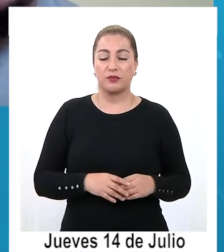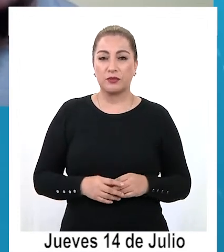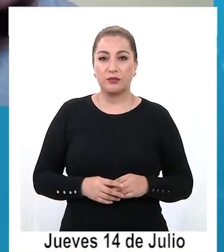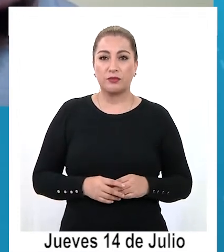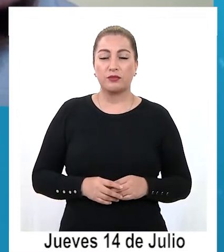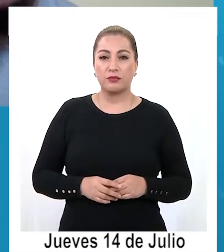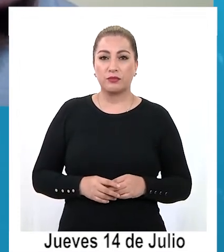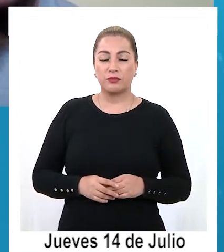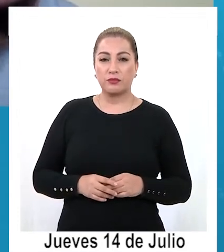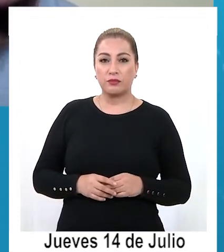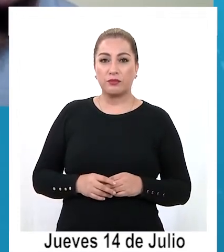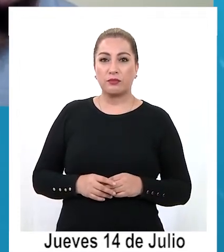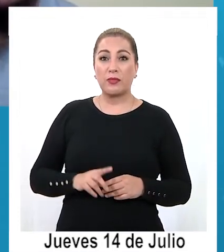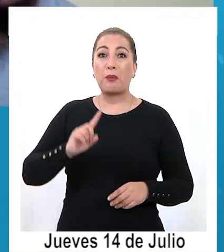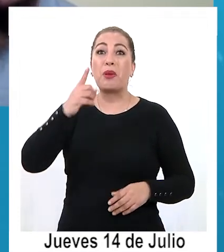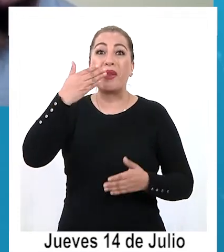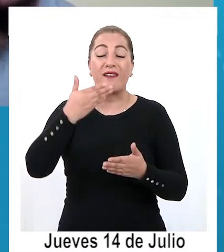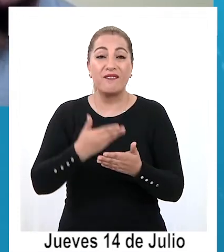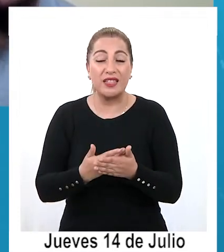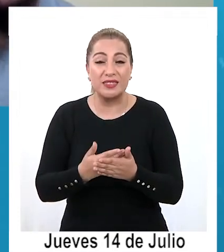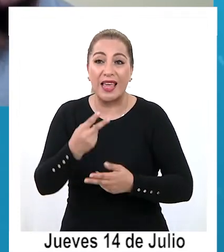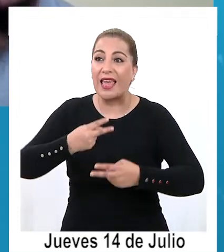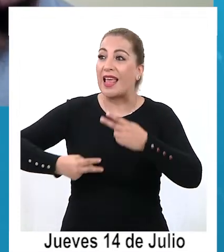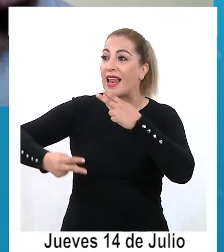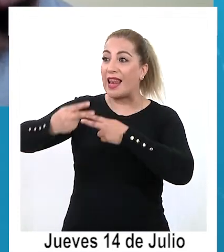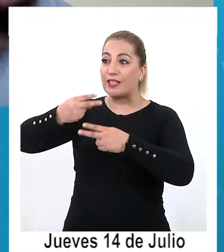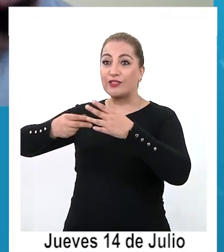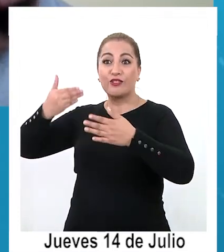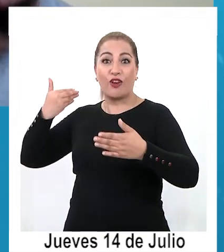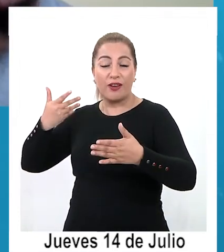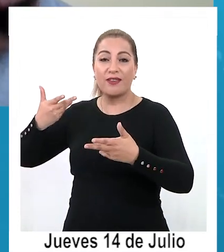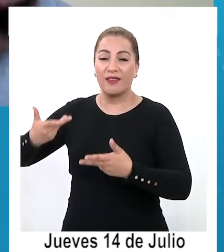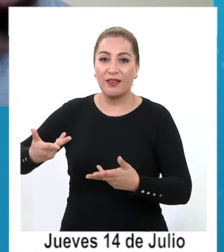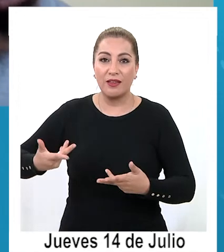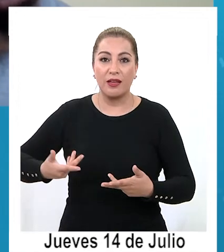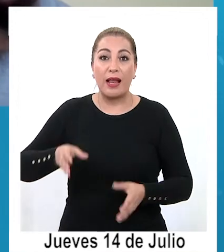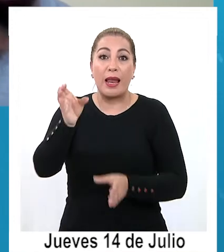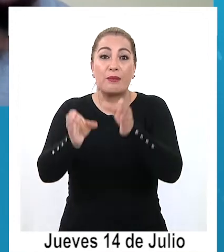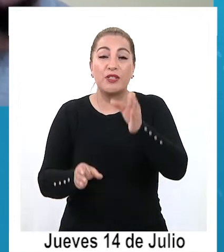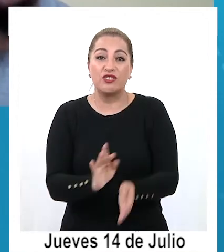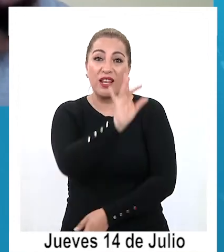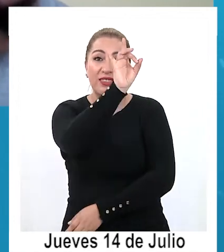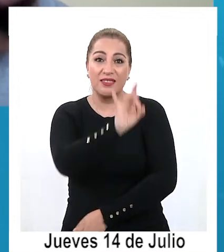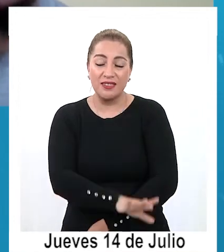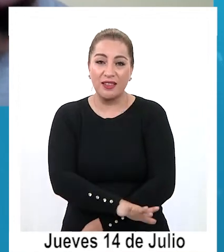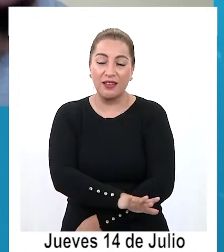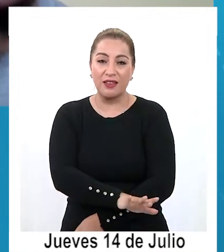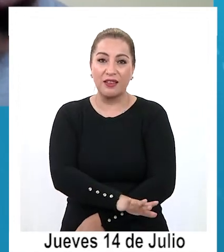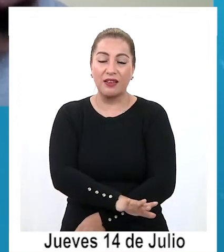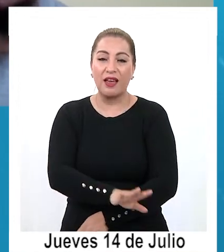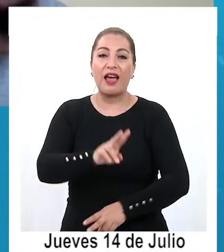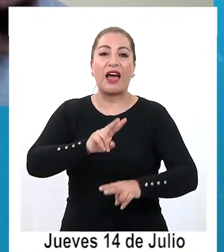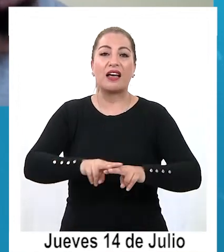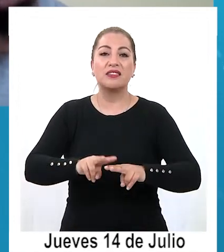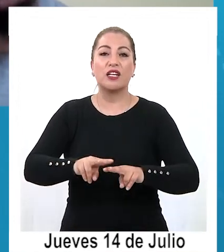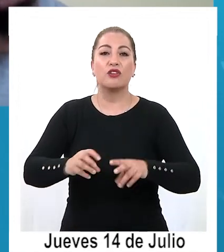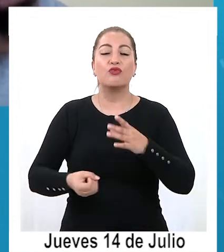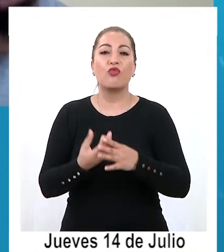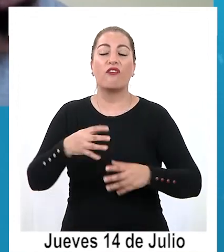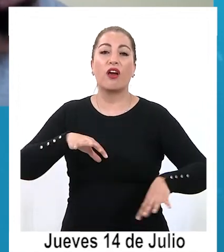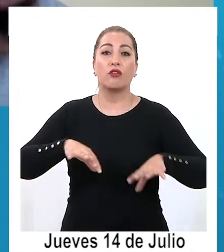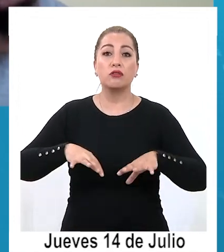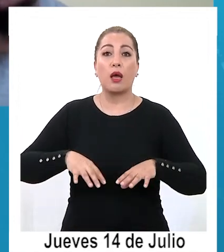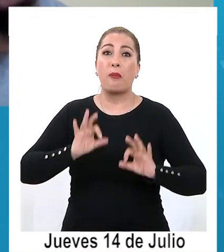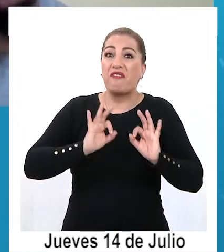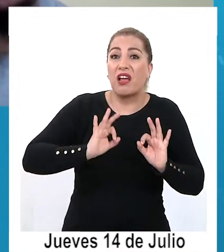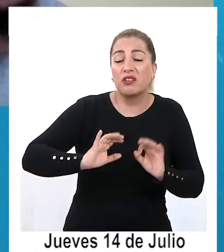porque tendríamos primera vez en la historia un we the people, o sea, nosotros el pueblo chileno construyendo algo. Quizá no sea